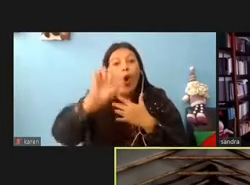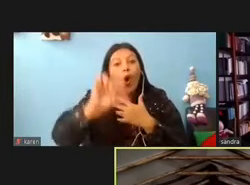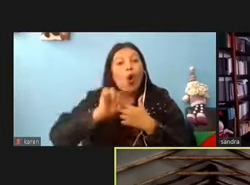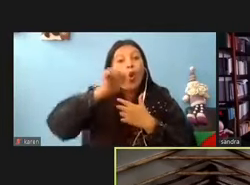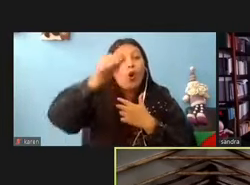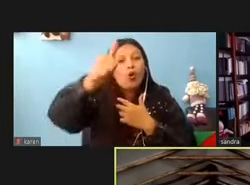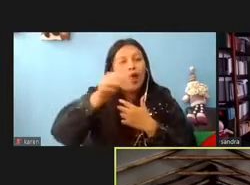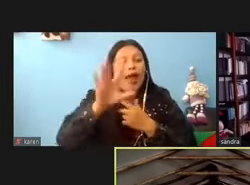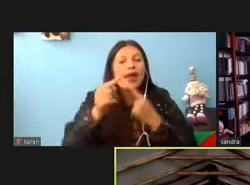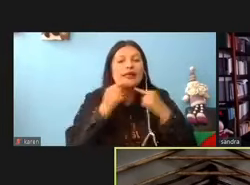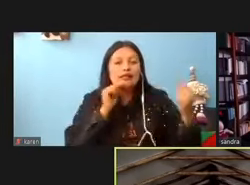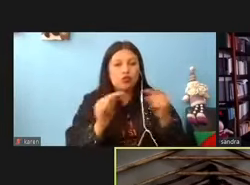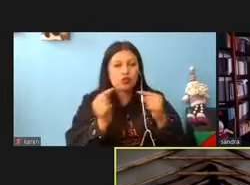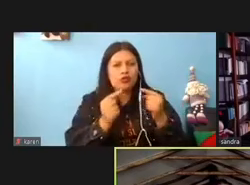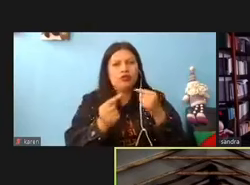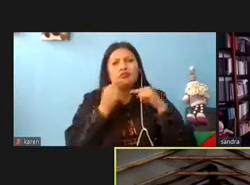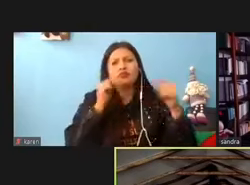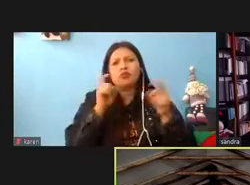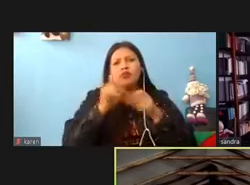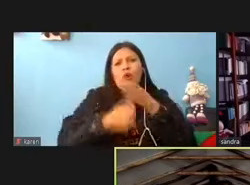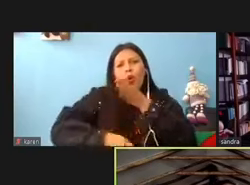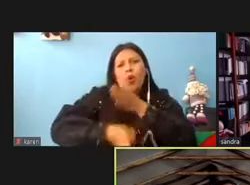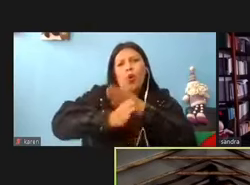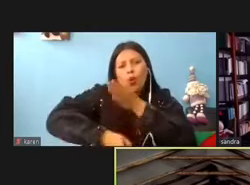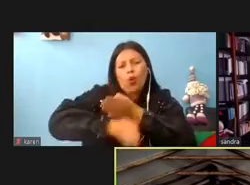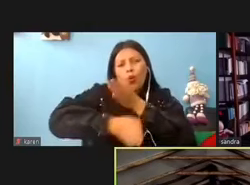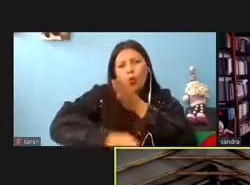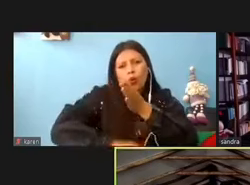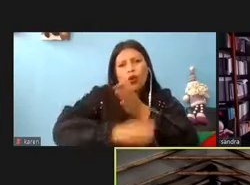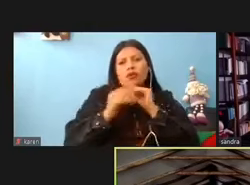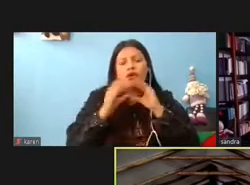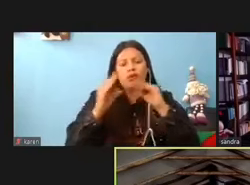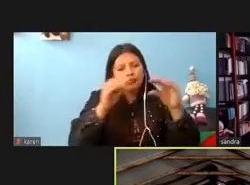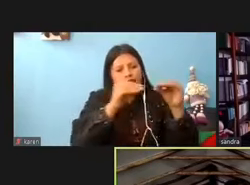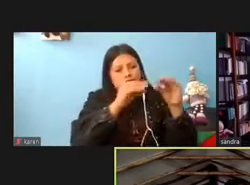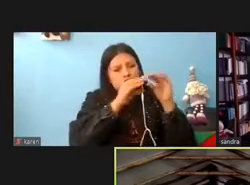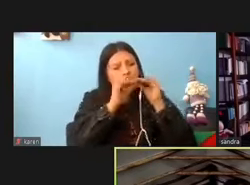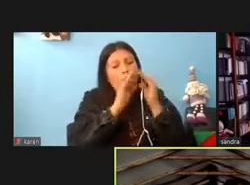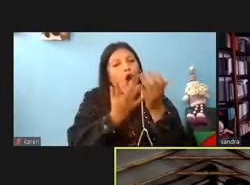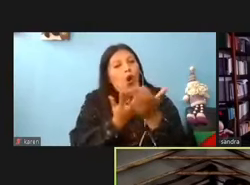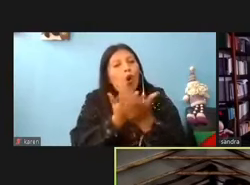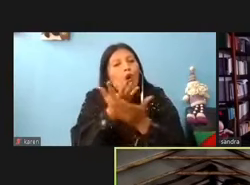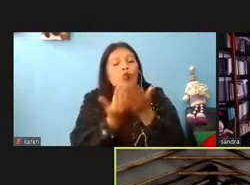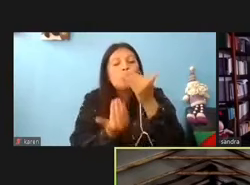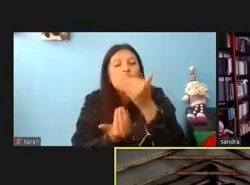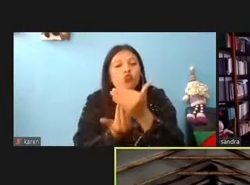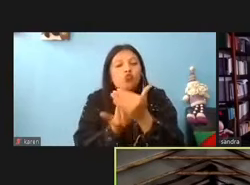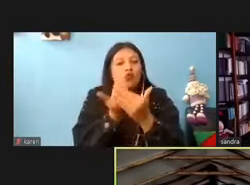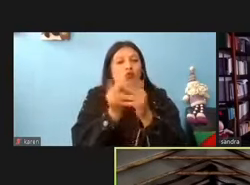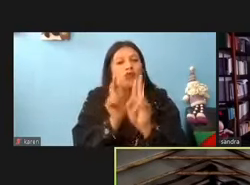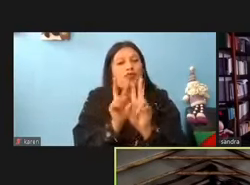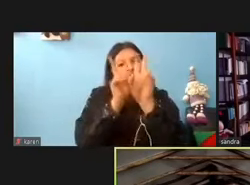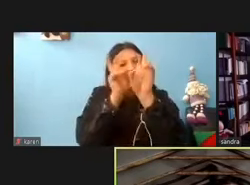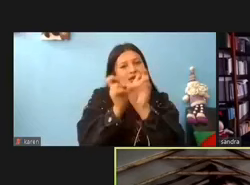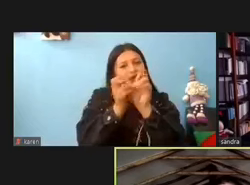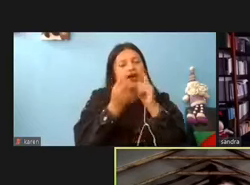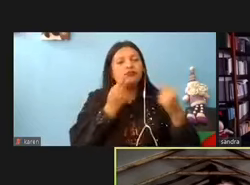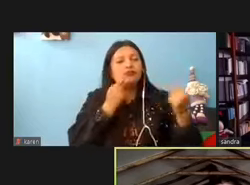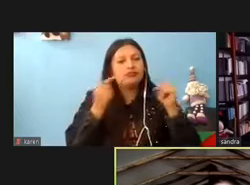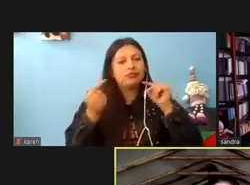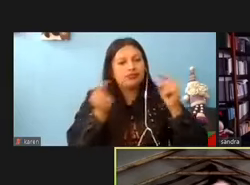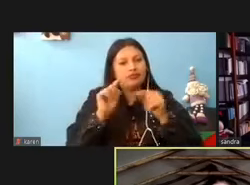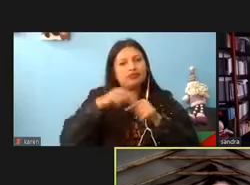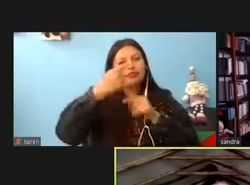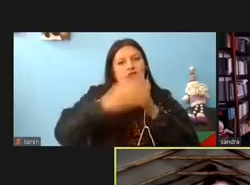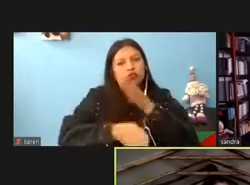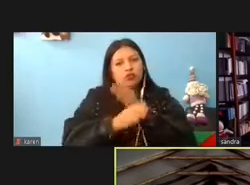decir, yo creo que la conversación puede seguir en contra, cada conversación puede sugerir nuevos temas de conversación para la siguiente.